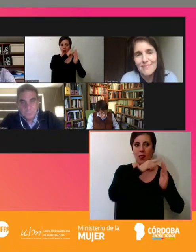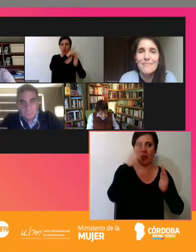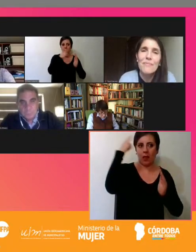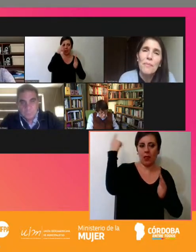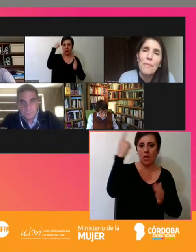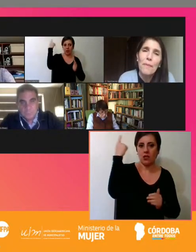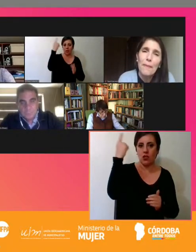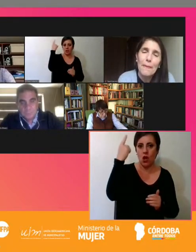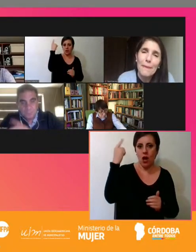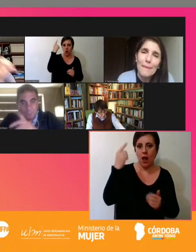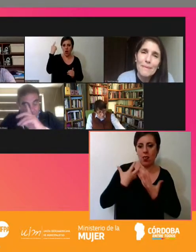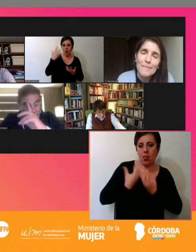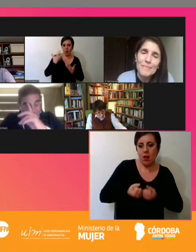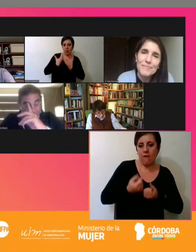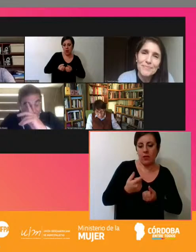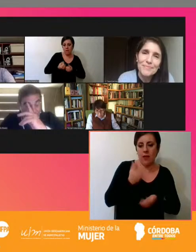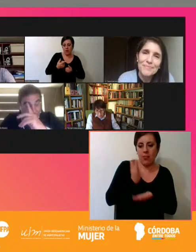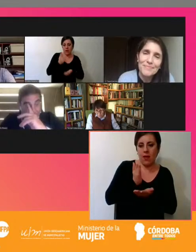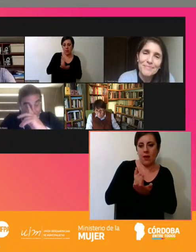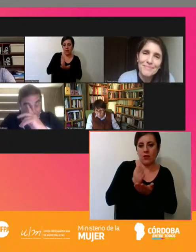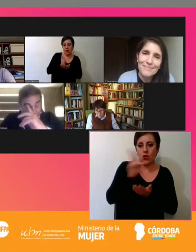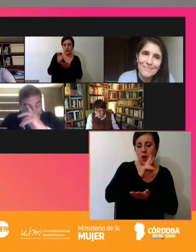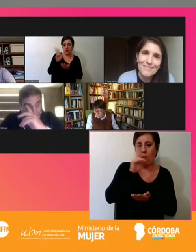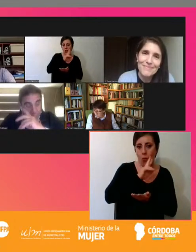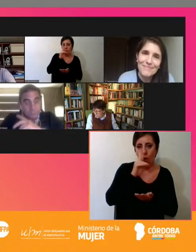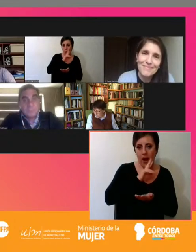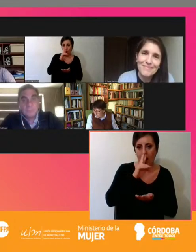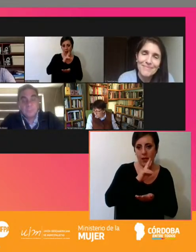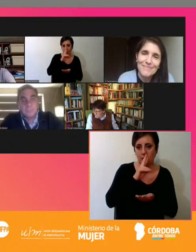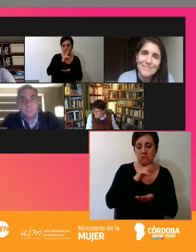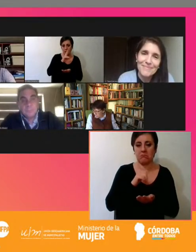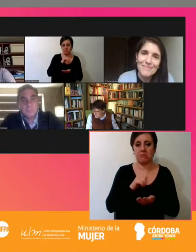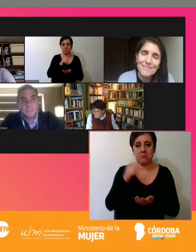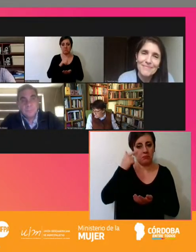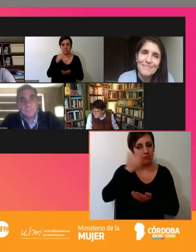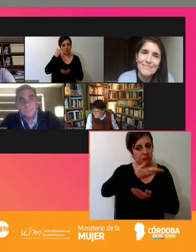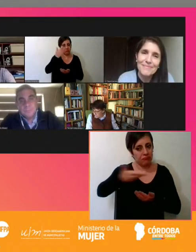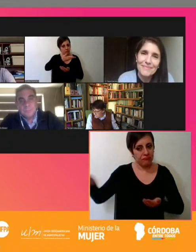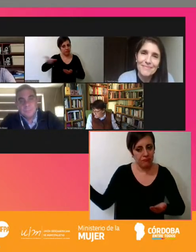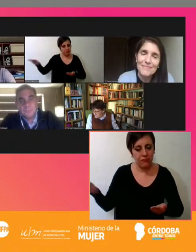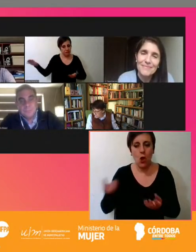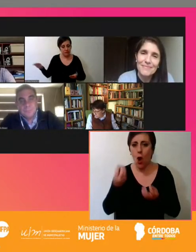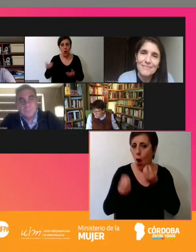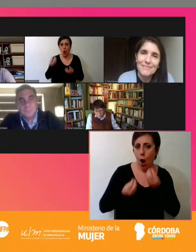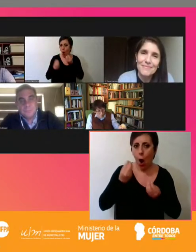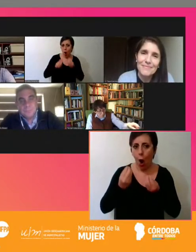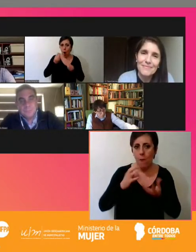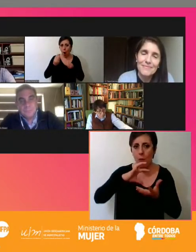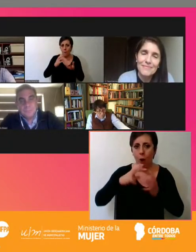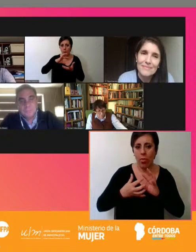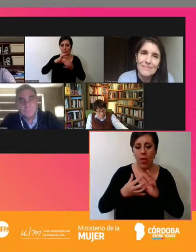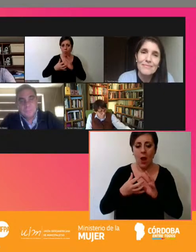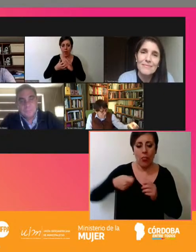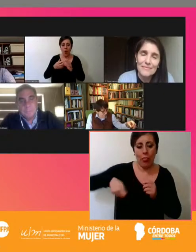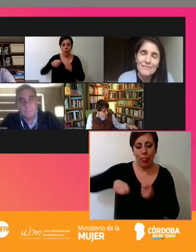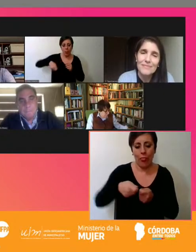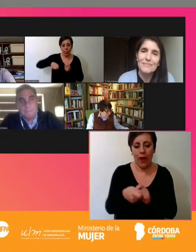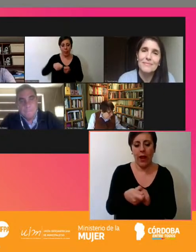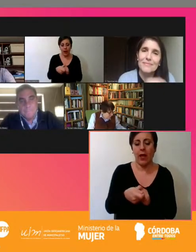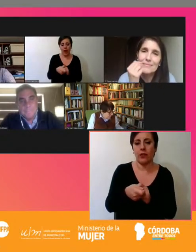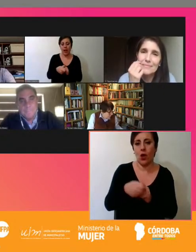en la defensa de los derechos de las mujeres. Nos va a mostrar cómo son los modelos de gestión a nivel